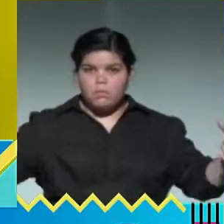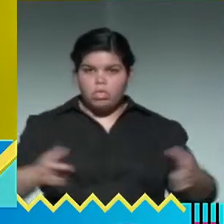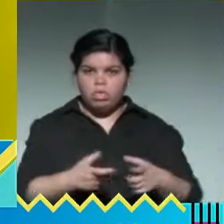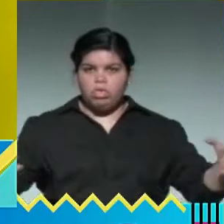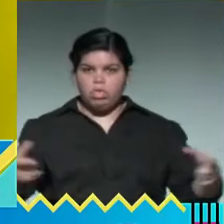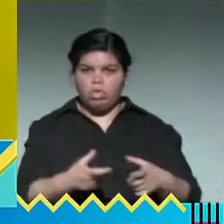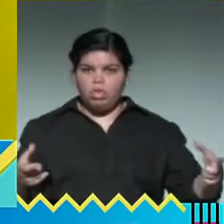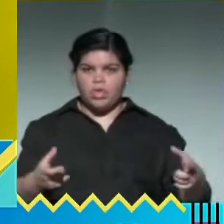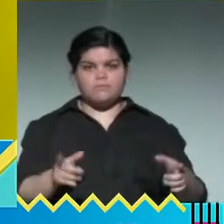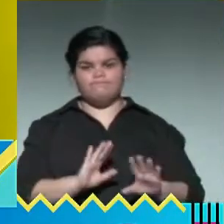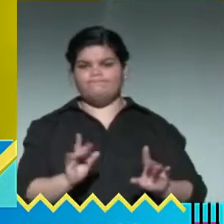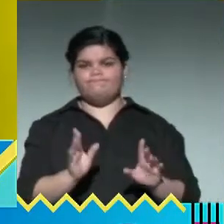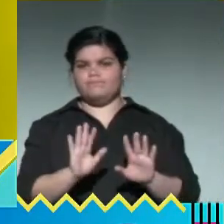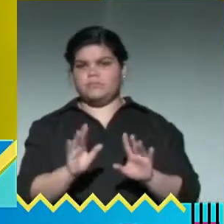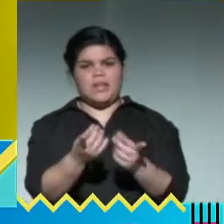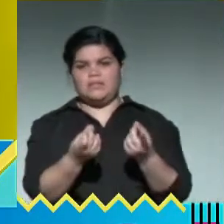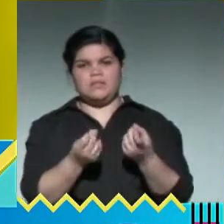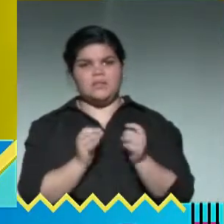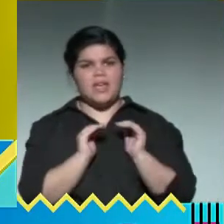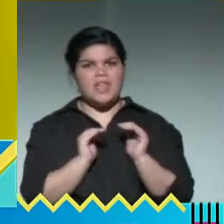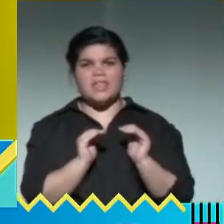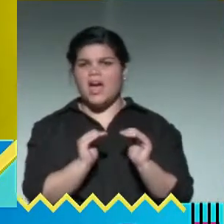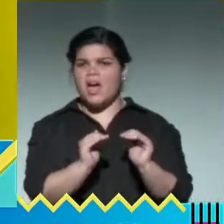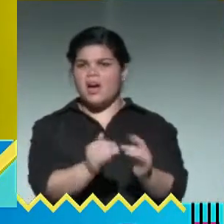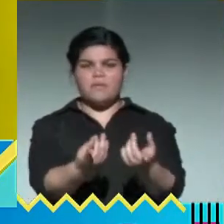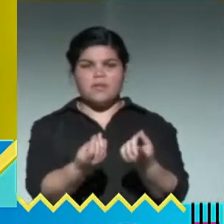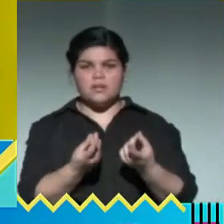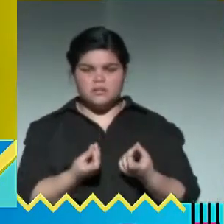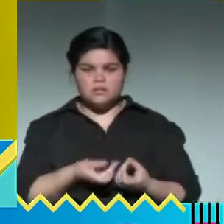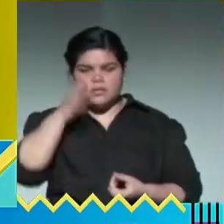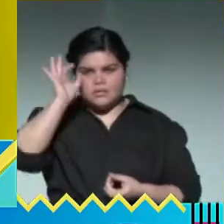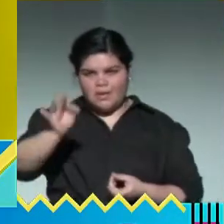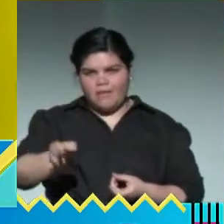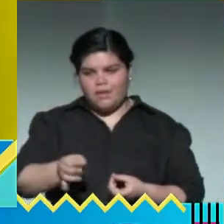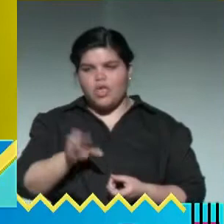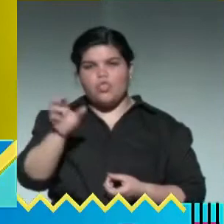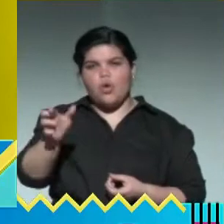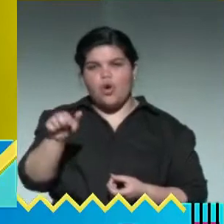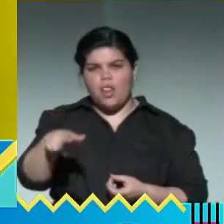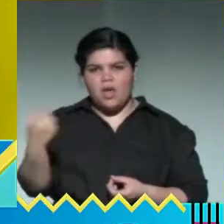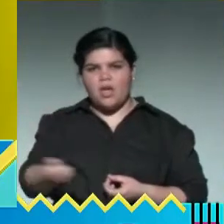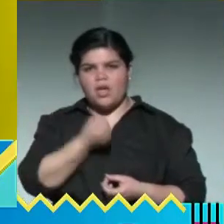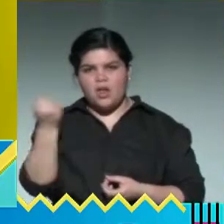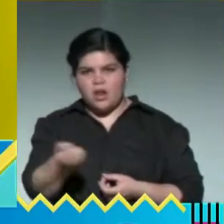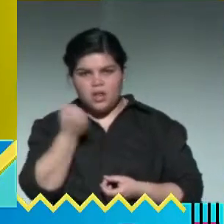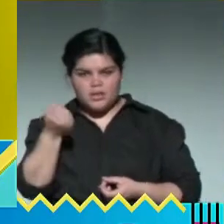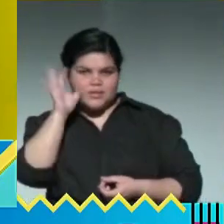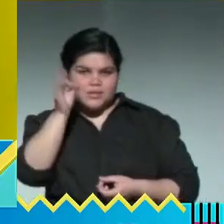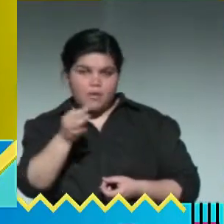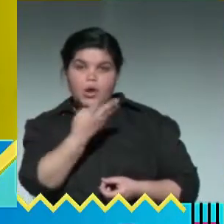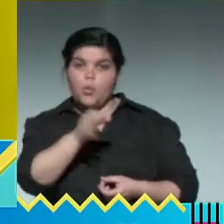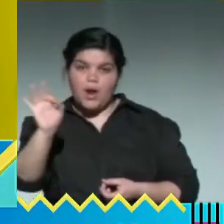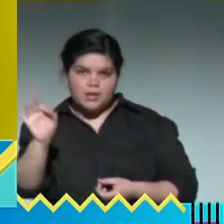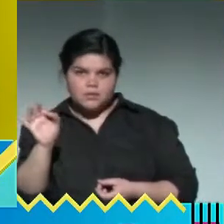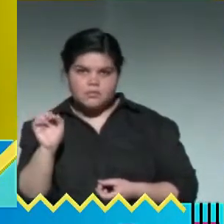estable. Me parece que un punto que es importante, obviamente que el dólar es importante, que un dólar a 40